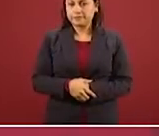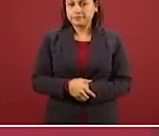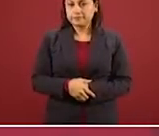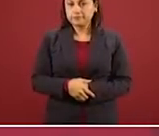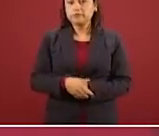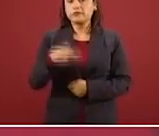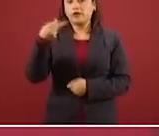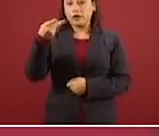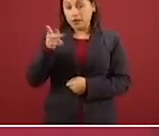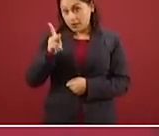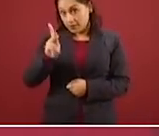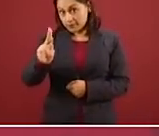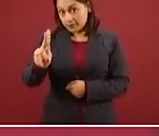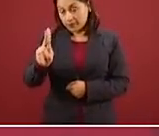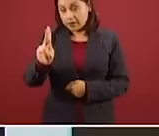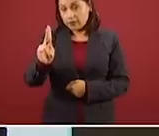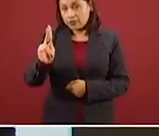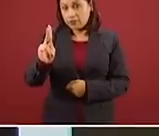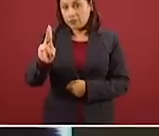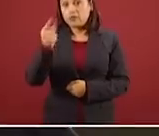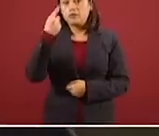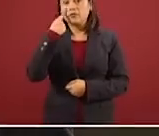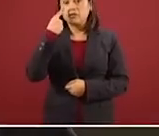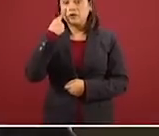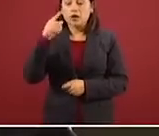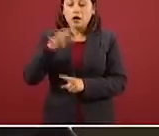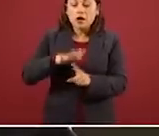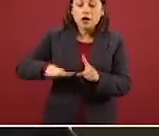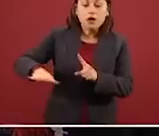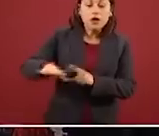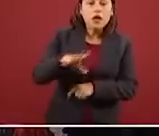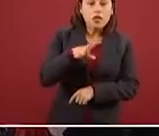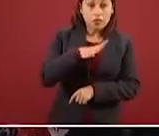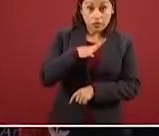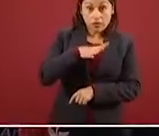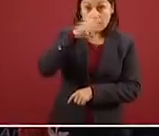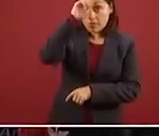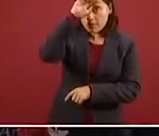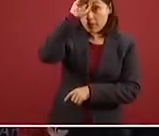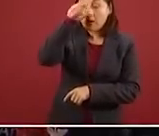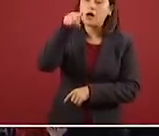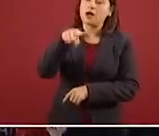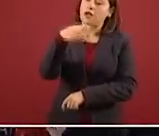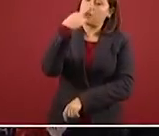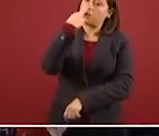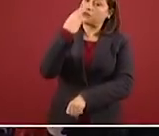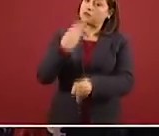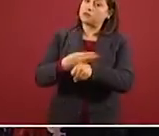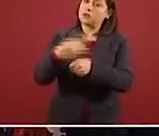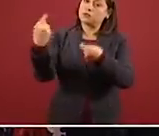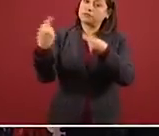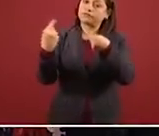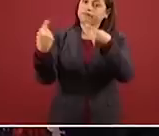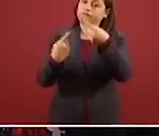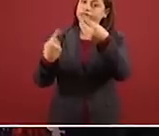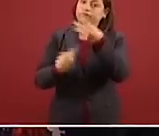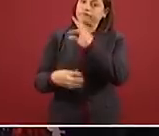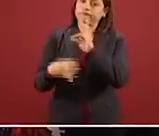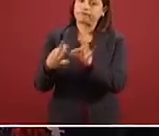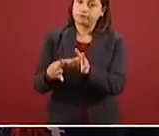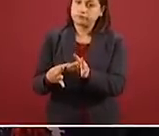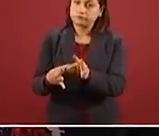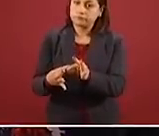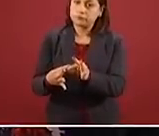pero tenemos que hacerlo con responsabilidad, es lo que se está ordenando actualmente.